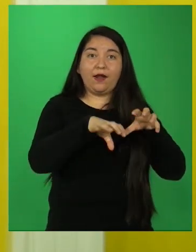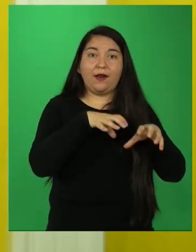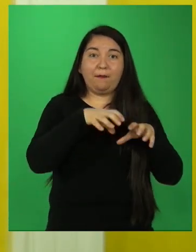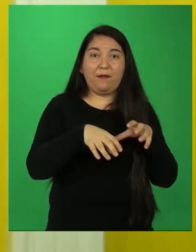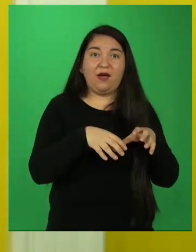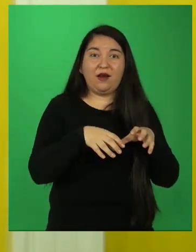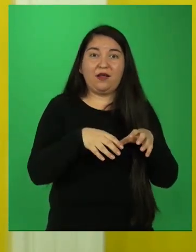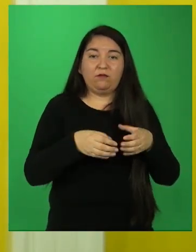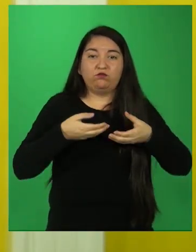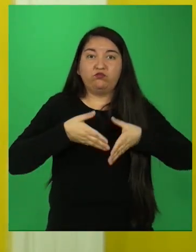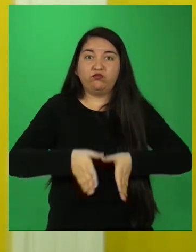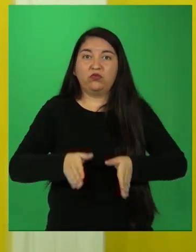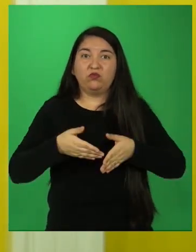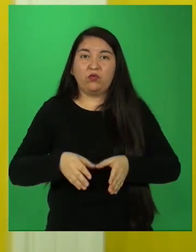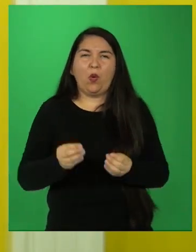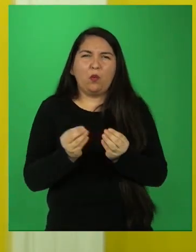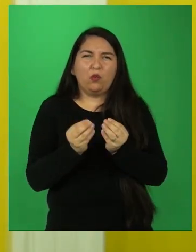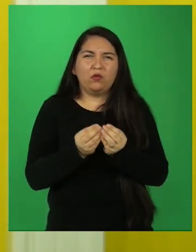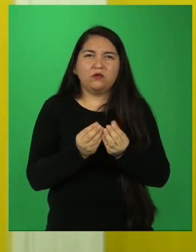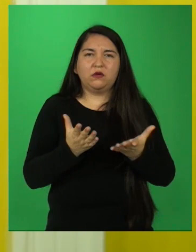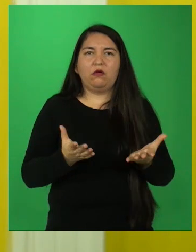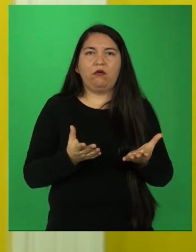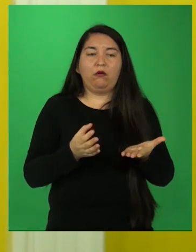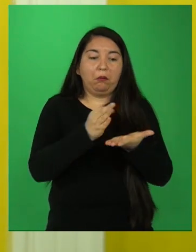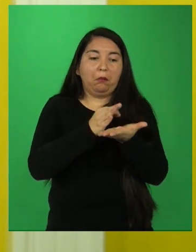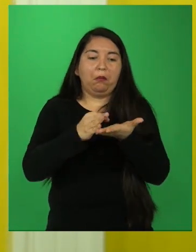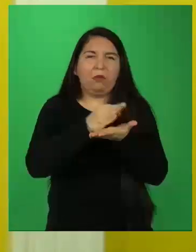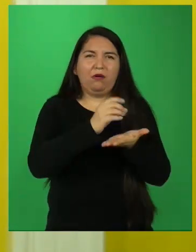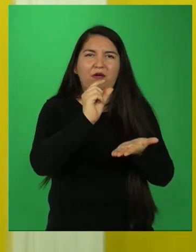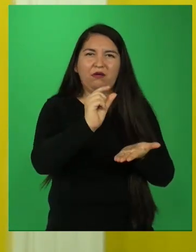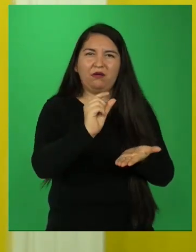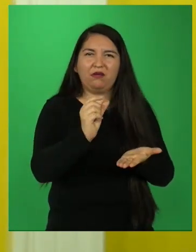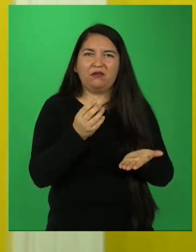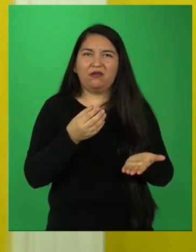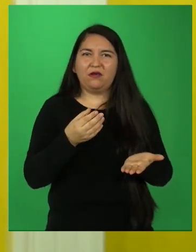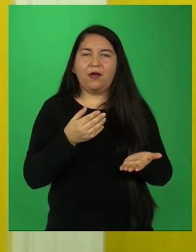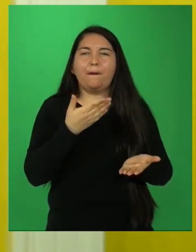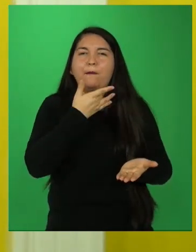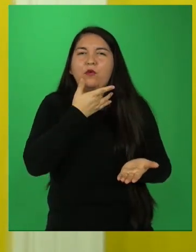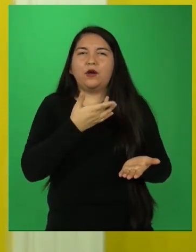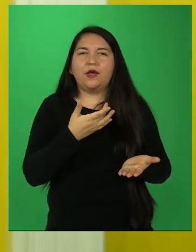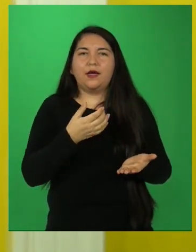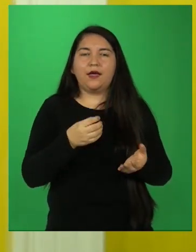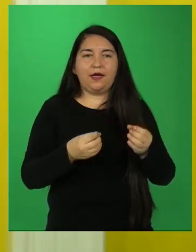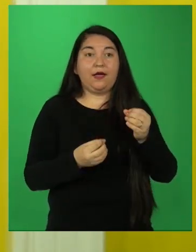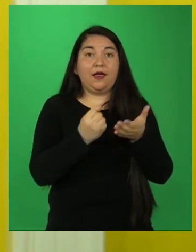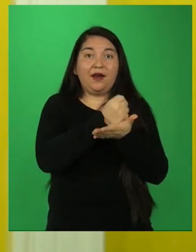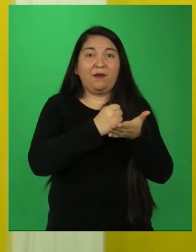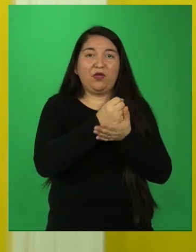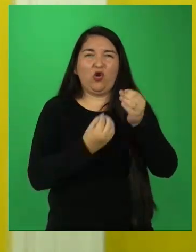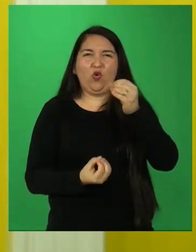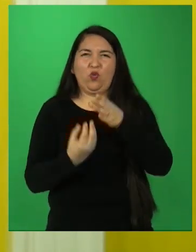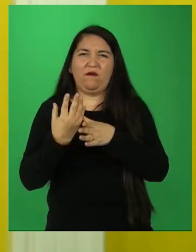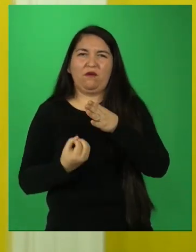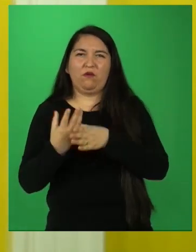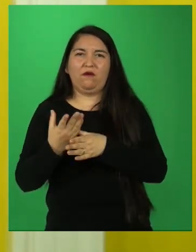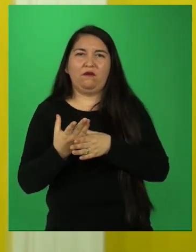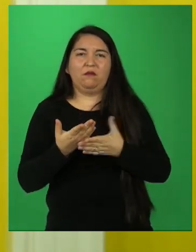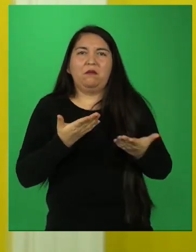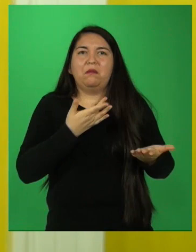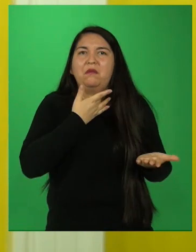ellos sean más distintos? ¿O las bacterias? ¿Que tengamos que generar nuevos medicamentos para ir defendiéndonos de las